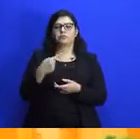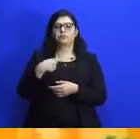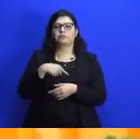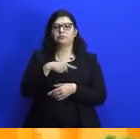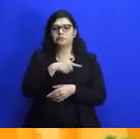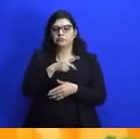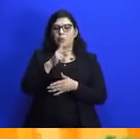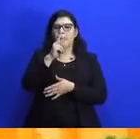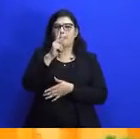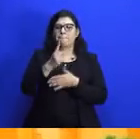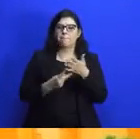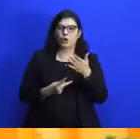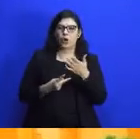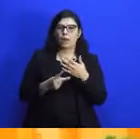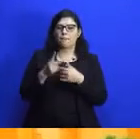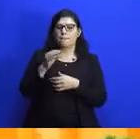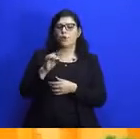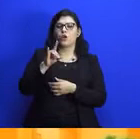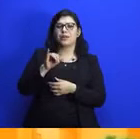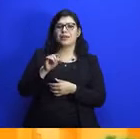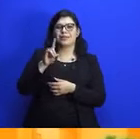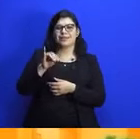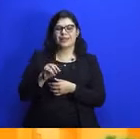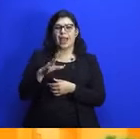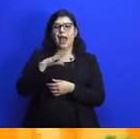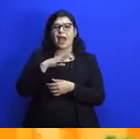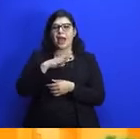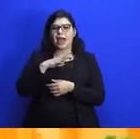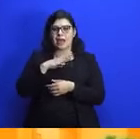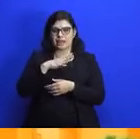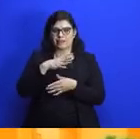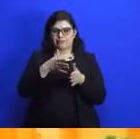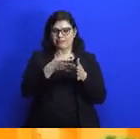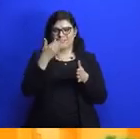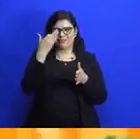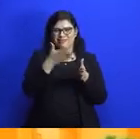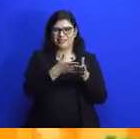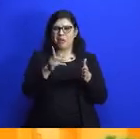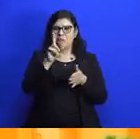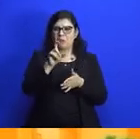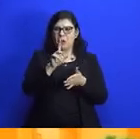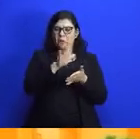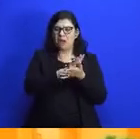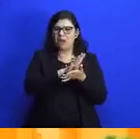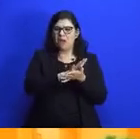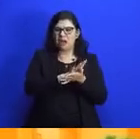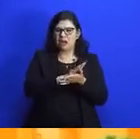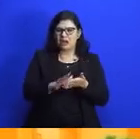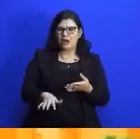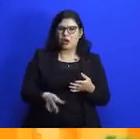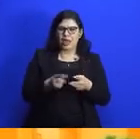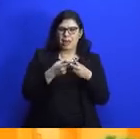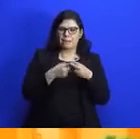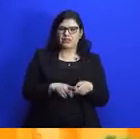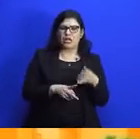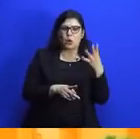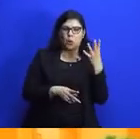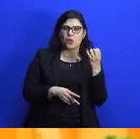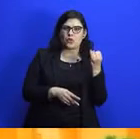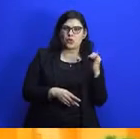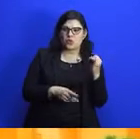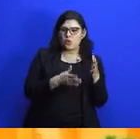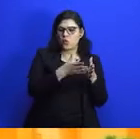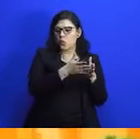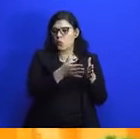del programa Colibrí, se han entregado durante esta crisis que arreció a partir del 4 de junio